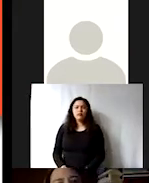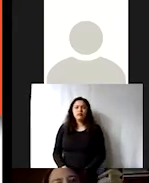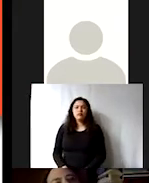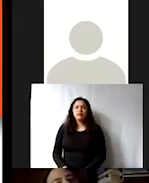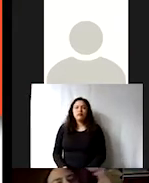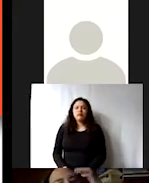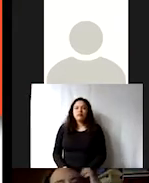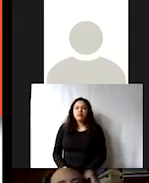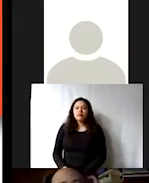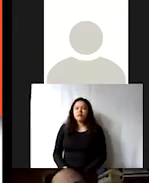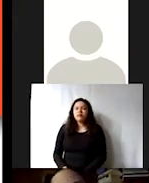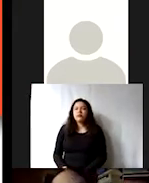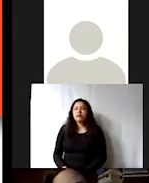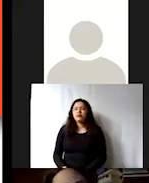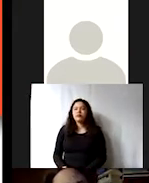me gustaría